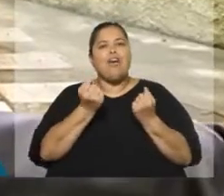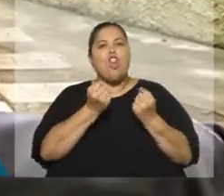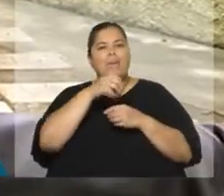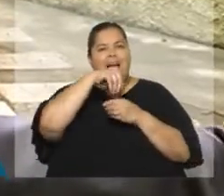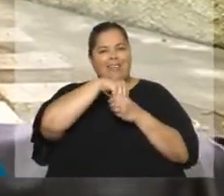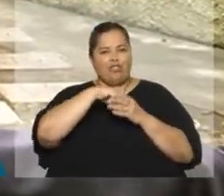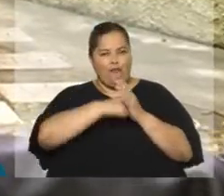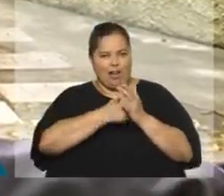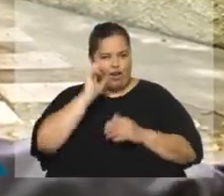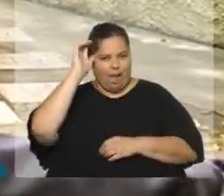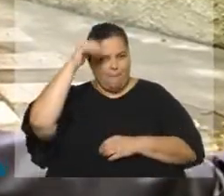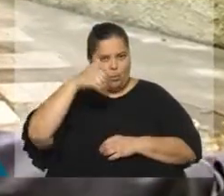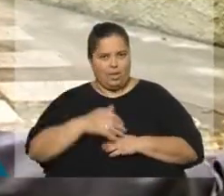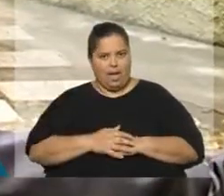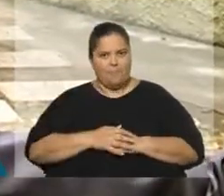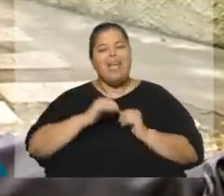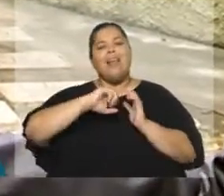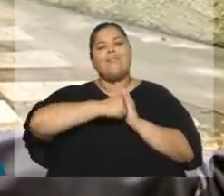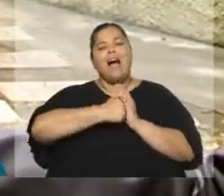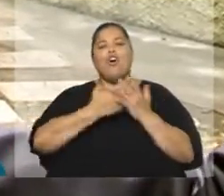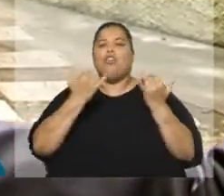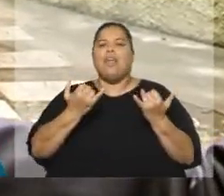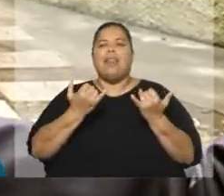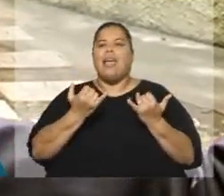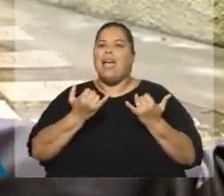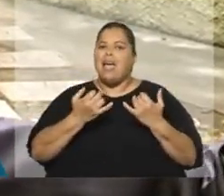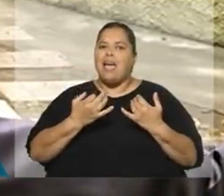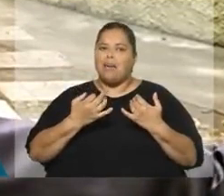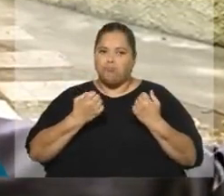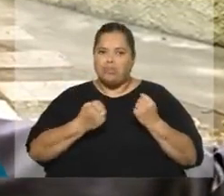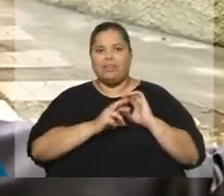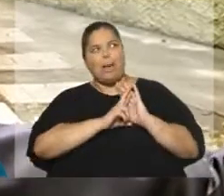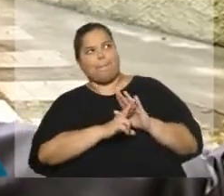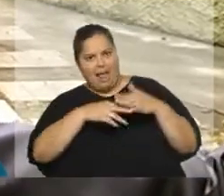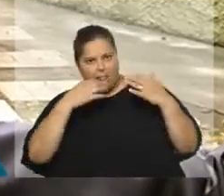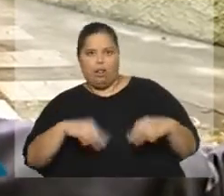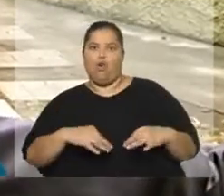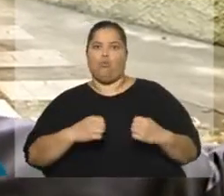el Banco República está en una posición muy sólida y por supuesto que